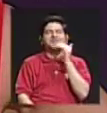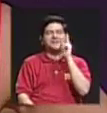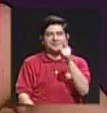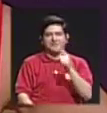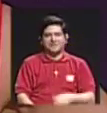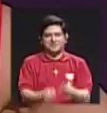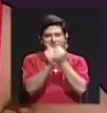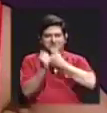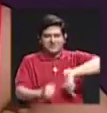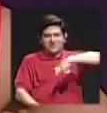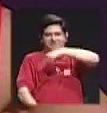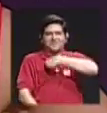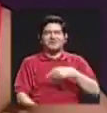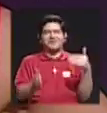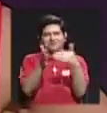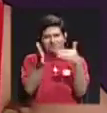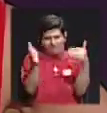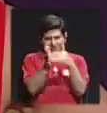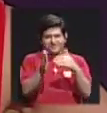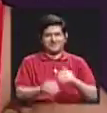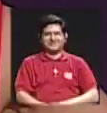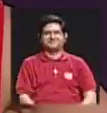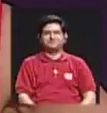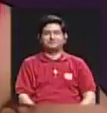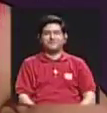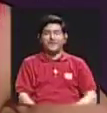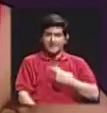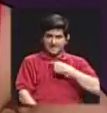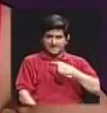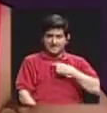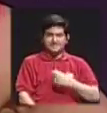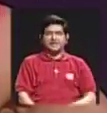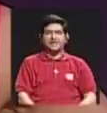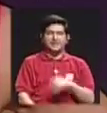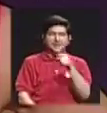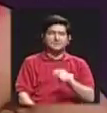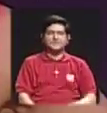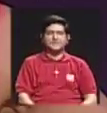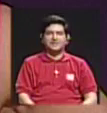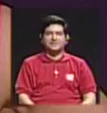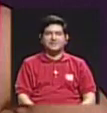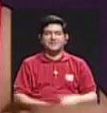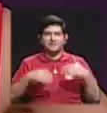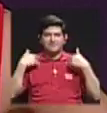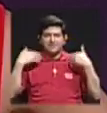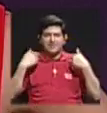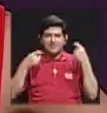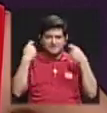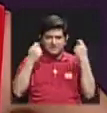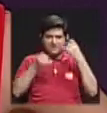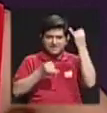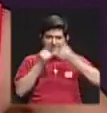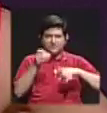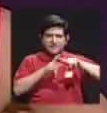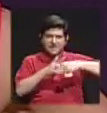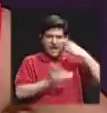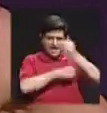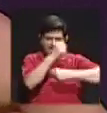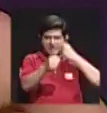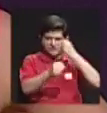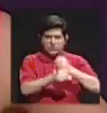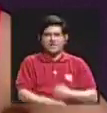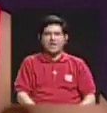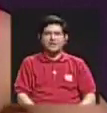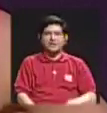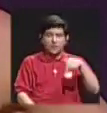a usted por acompañarnos una vez más. Le deseamos muy felices fiestas de fin y principio de